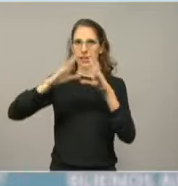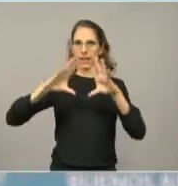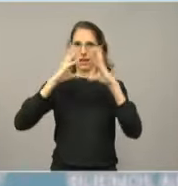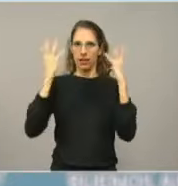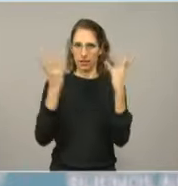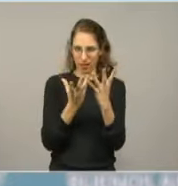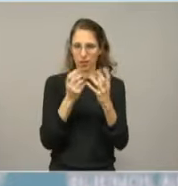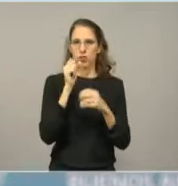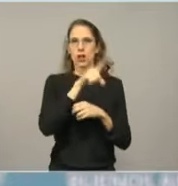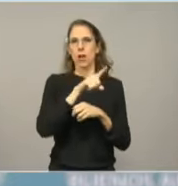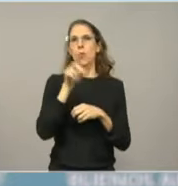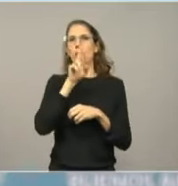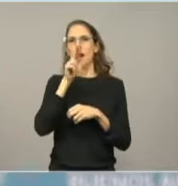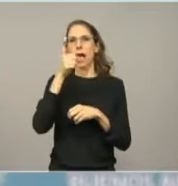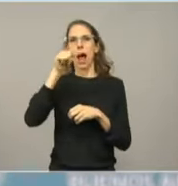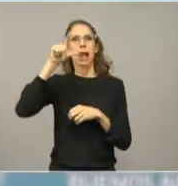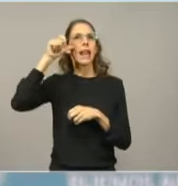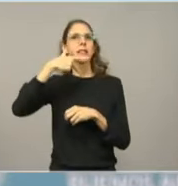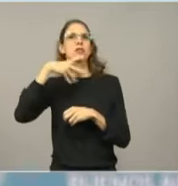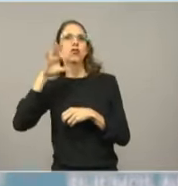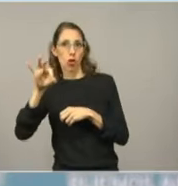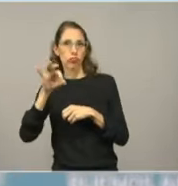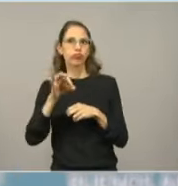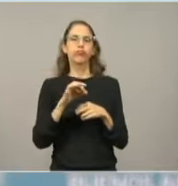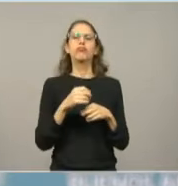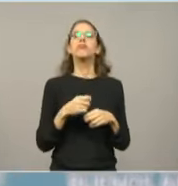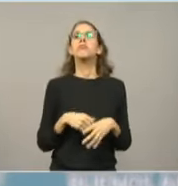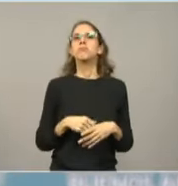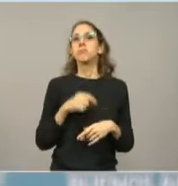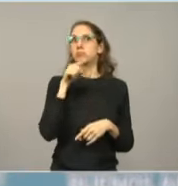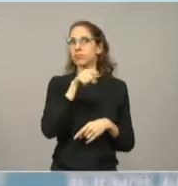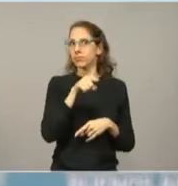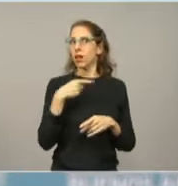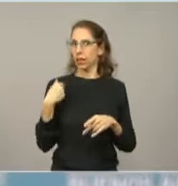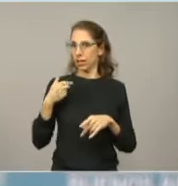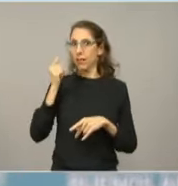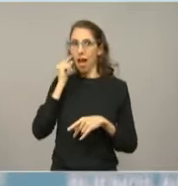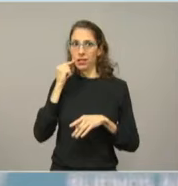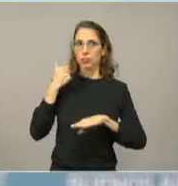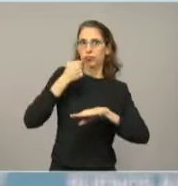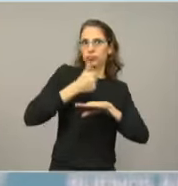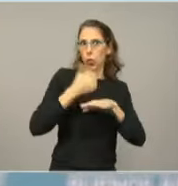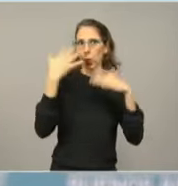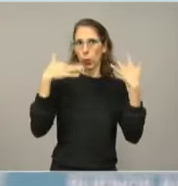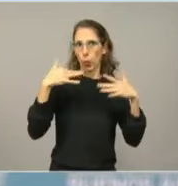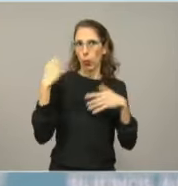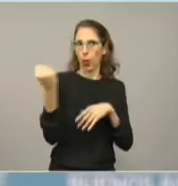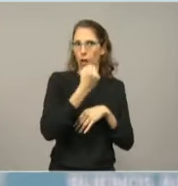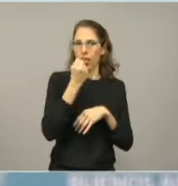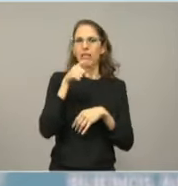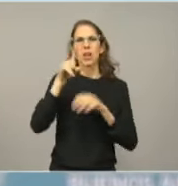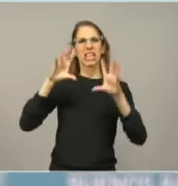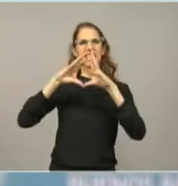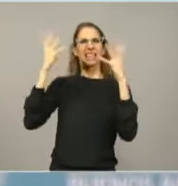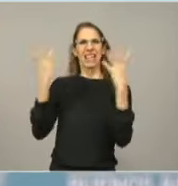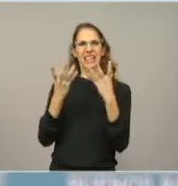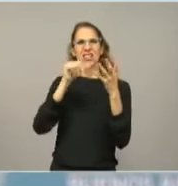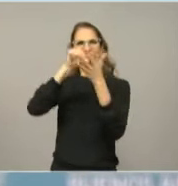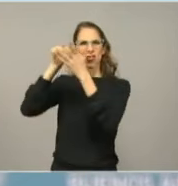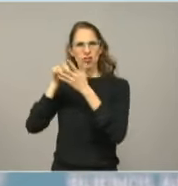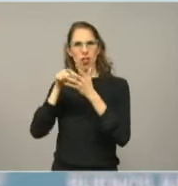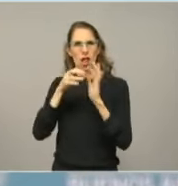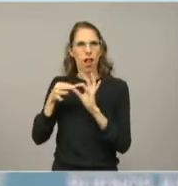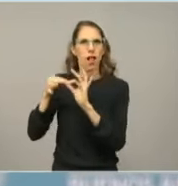Alo es una participación muy importante es la internacional de la educación nuclea a docentes y representantes